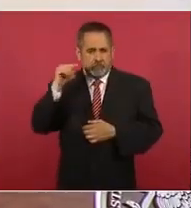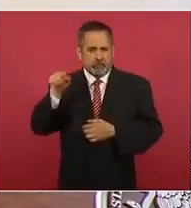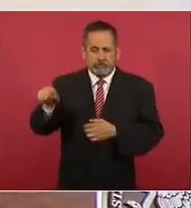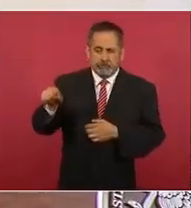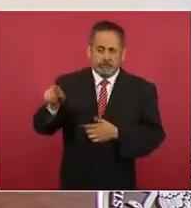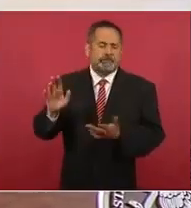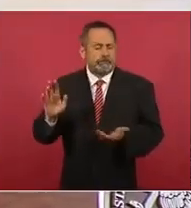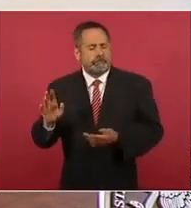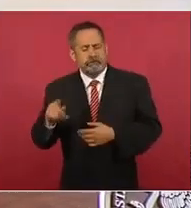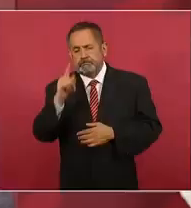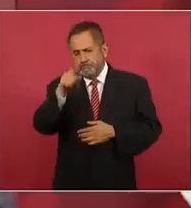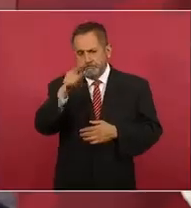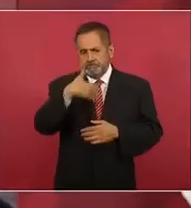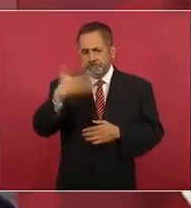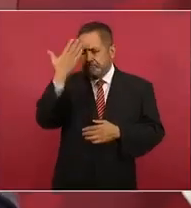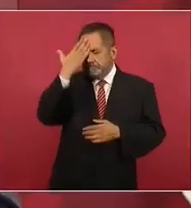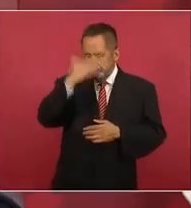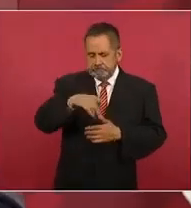Pues ustedes saben